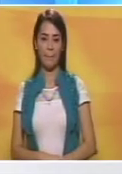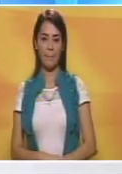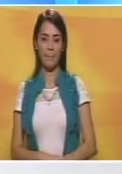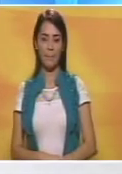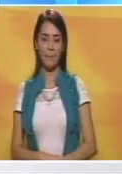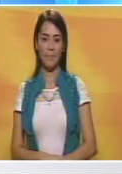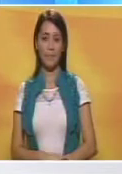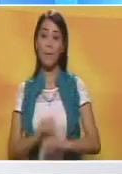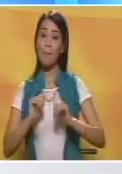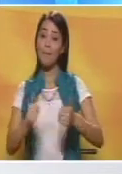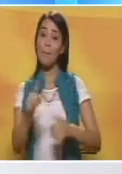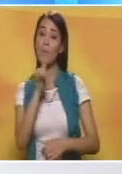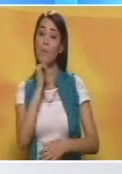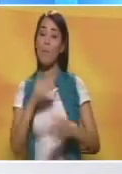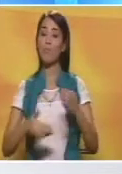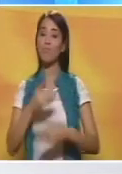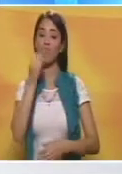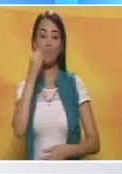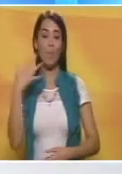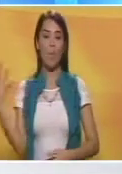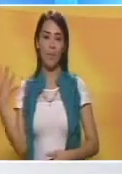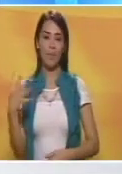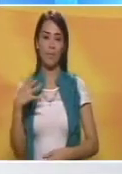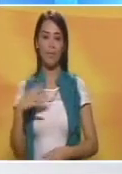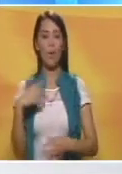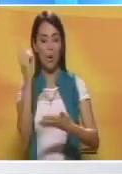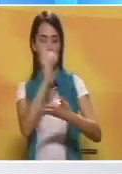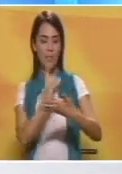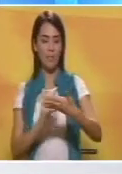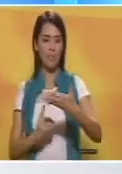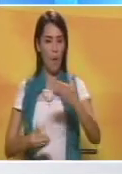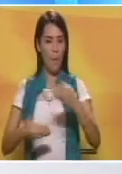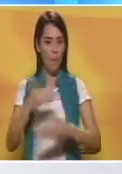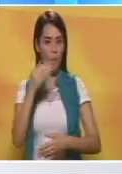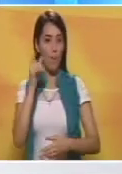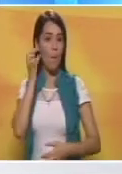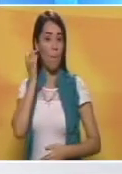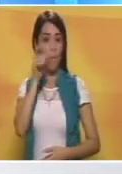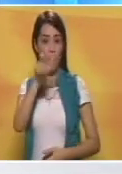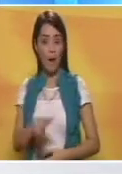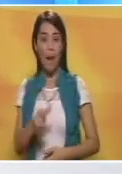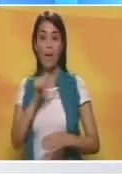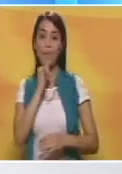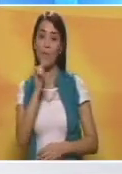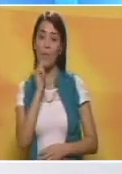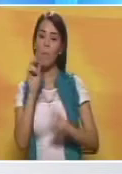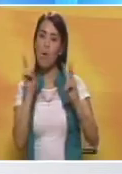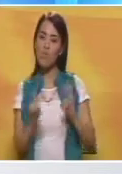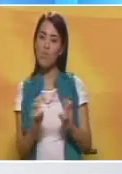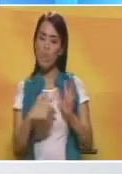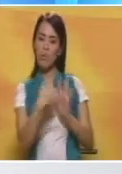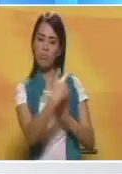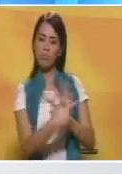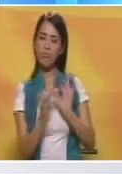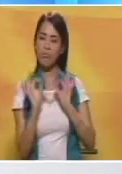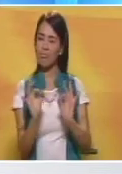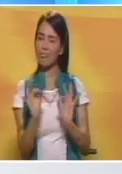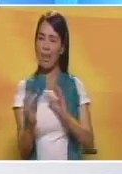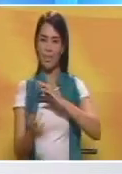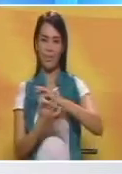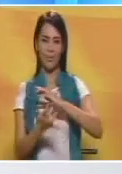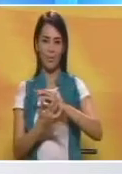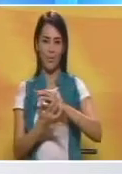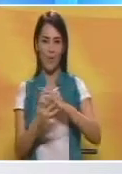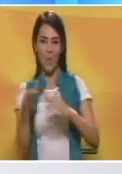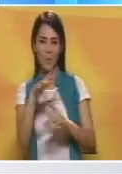iniciamos las noticias del mundo del espectáculo con la diseñadora de moda claris egaña quien anunció que su nueva colección viene con la más alta tecnología